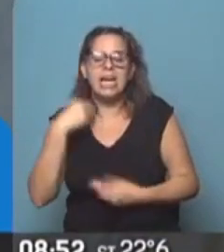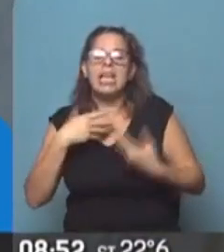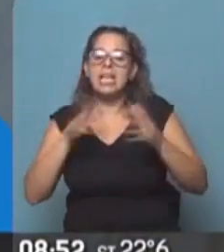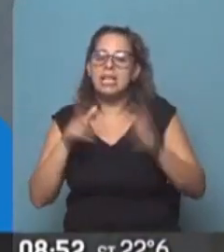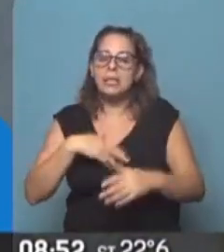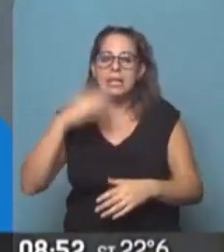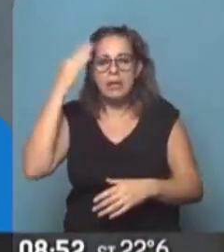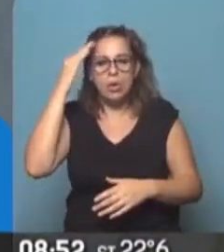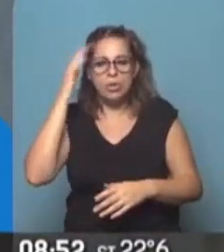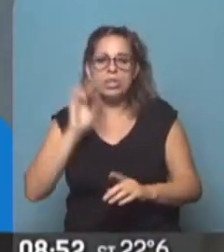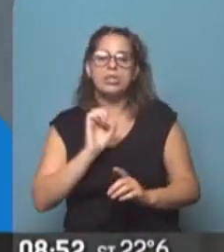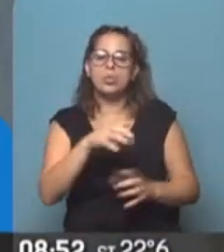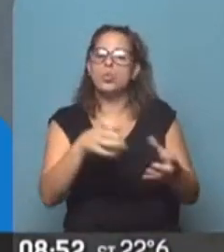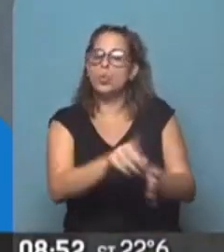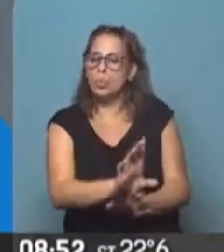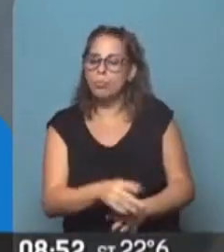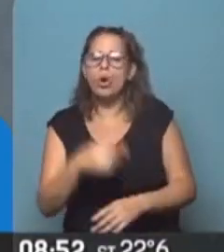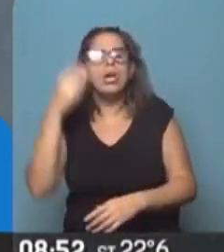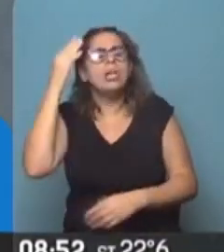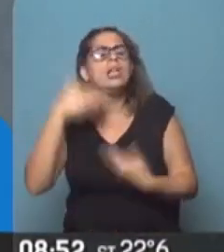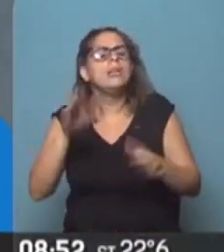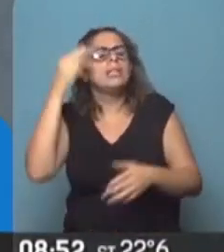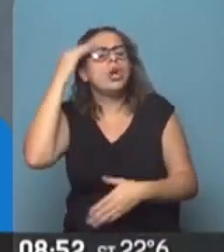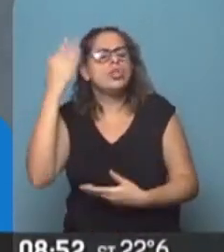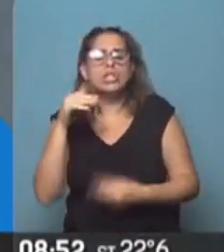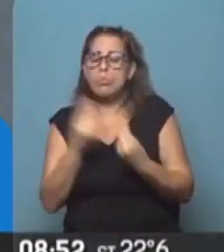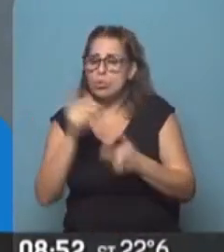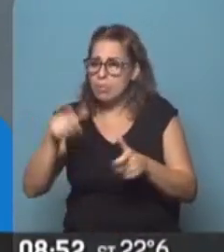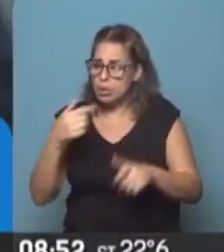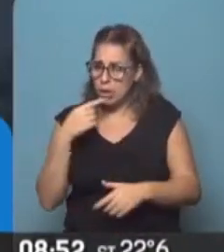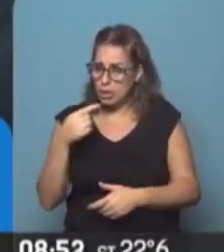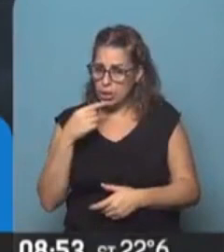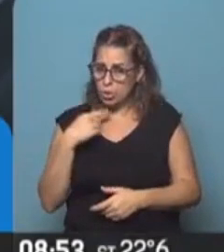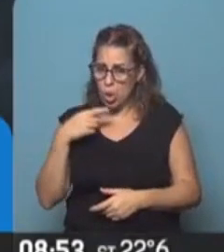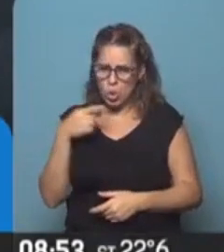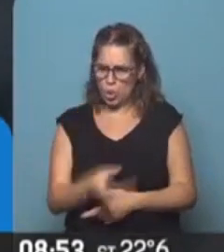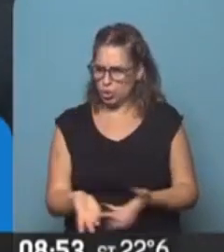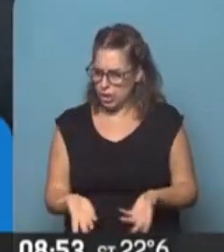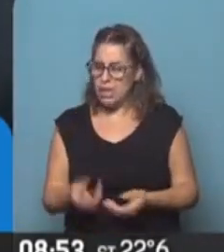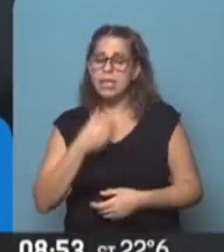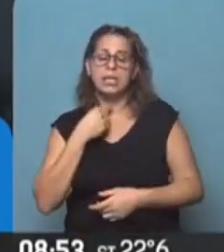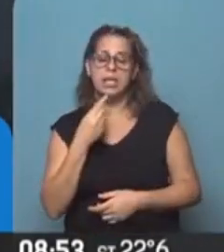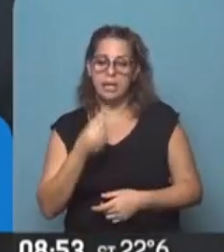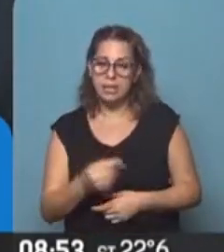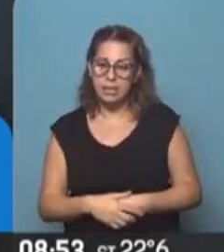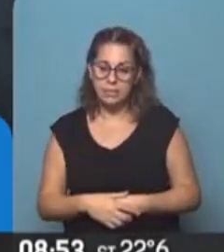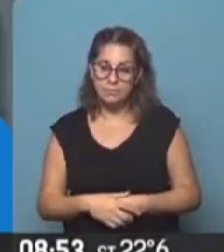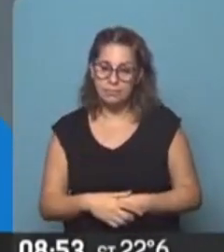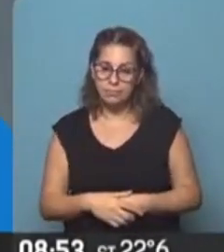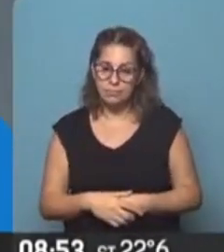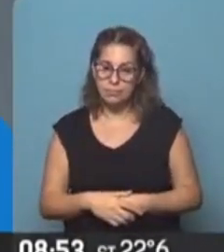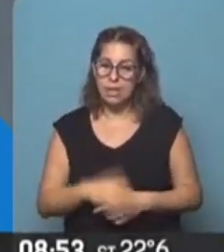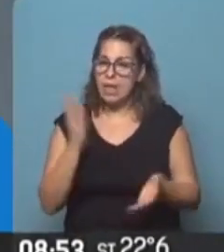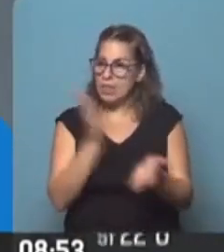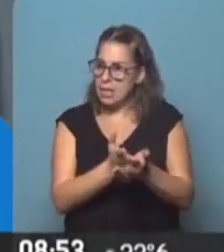libertad de conciencia para su bloque. Libertad de conciencia cuando muchos han planteado que están absolutamente en contra. Quiere decir que en lugar de atender